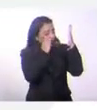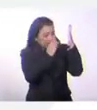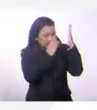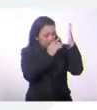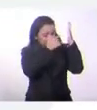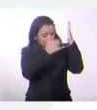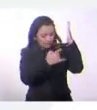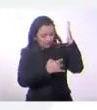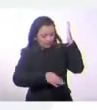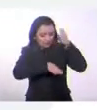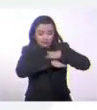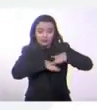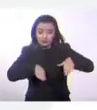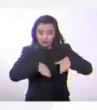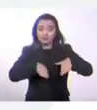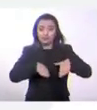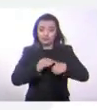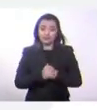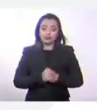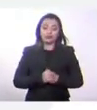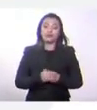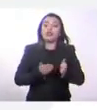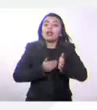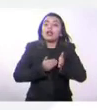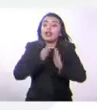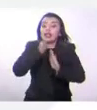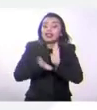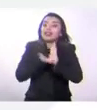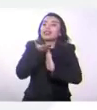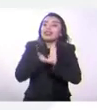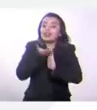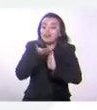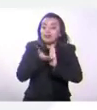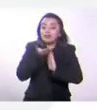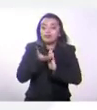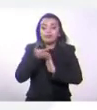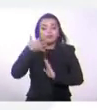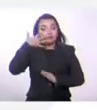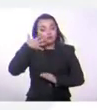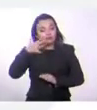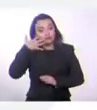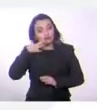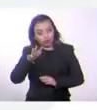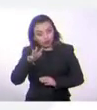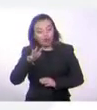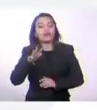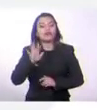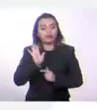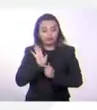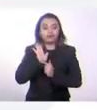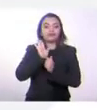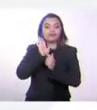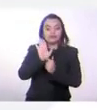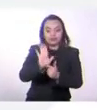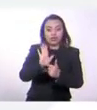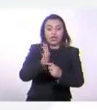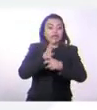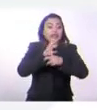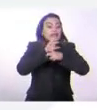ejemplos, se va a sustentar la tesis a partir de argumentos. Los argumentos pueden ser por